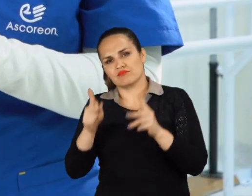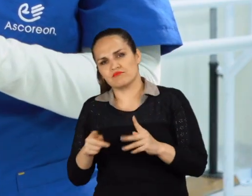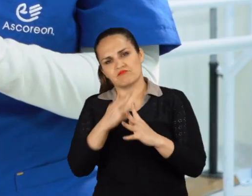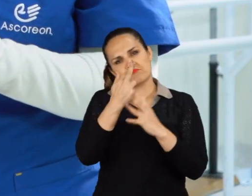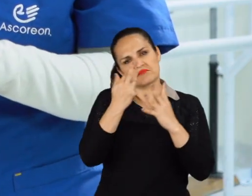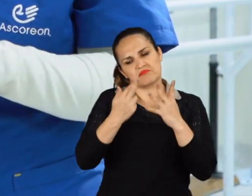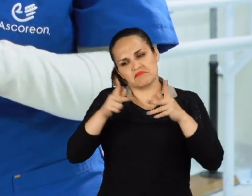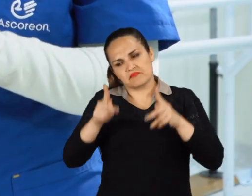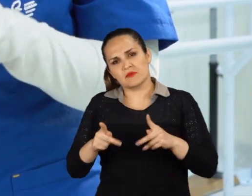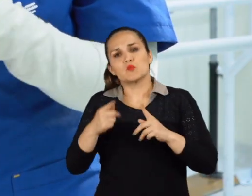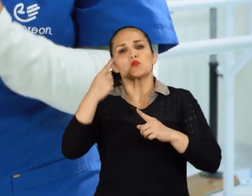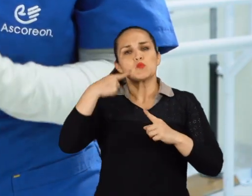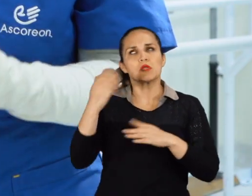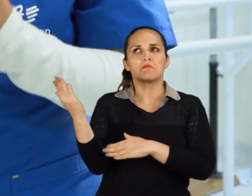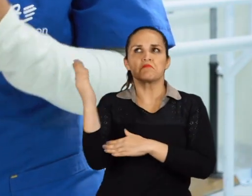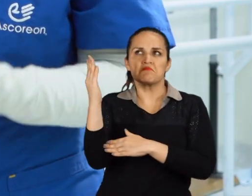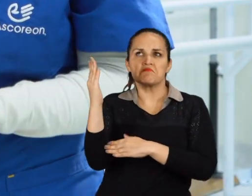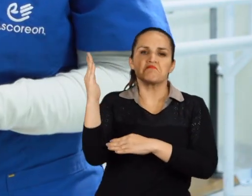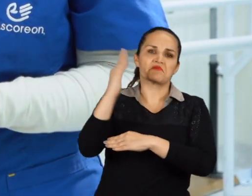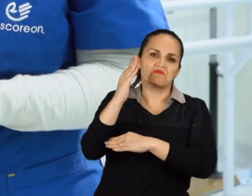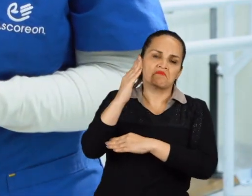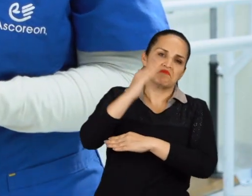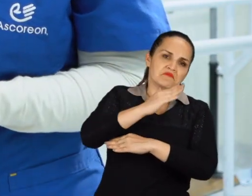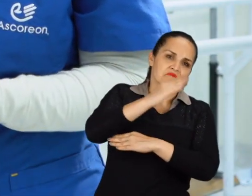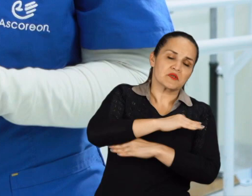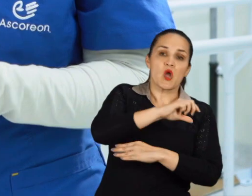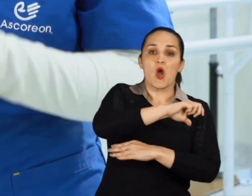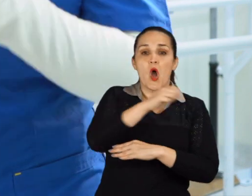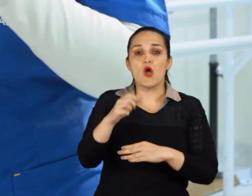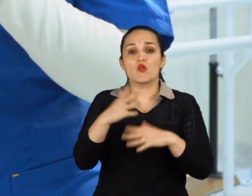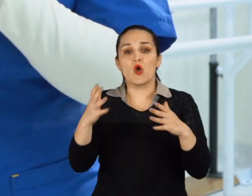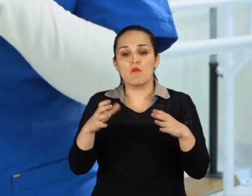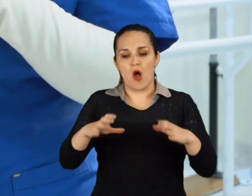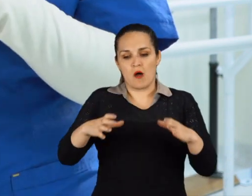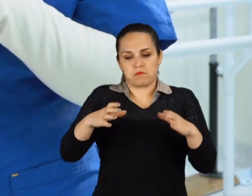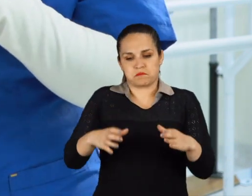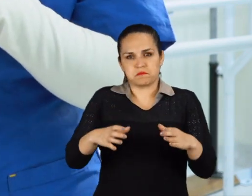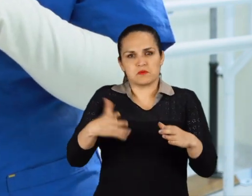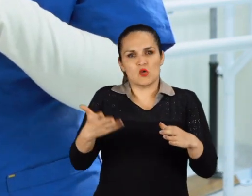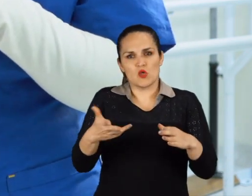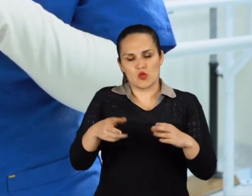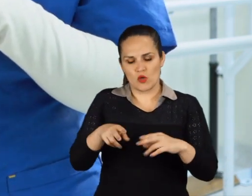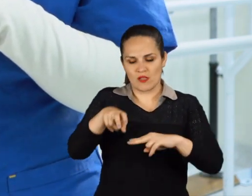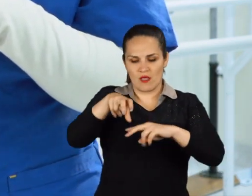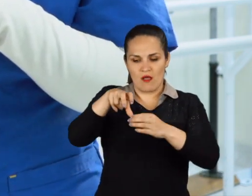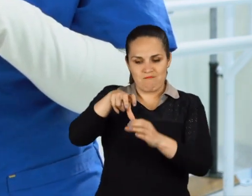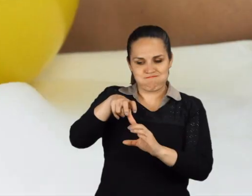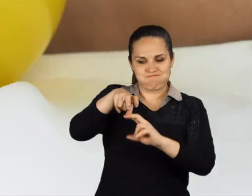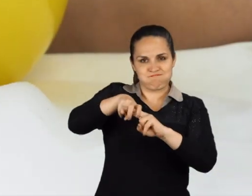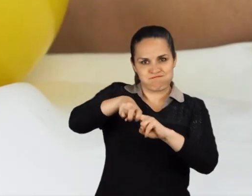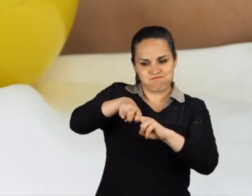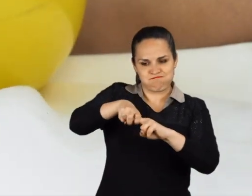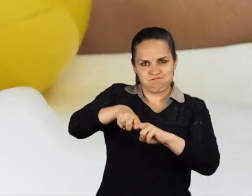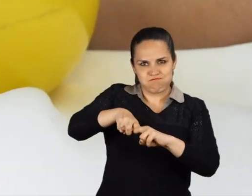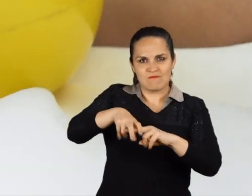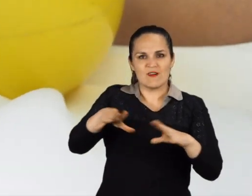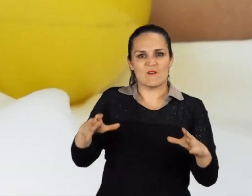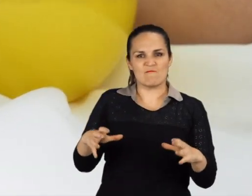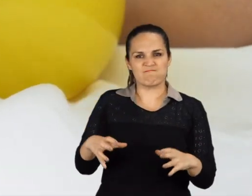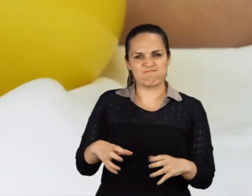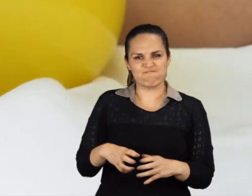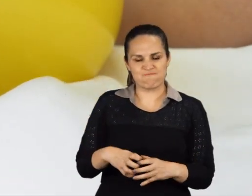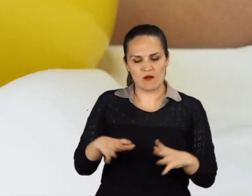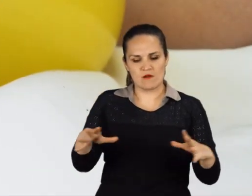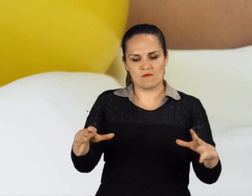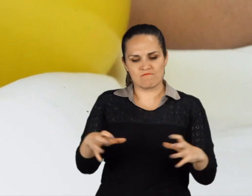repita varias veces. Podemos hacer otro ejercicio con balón, que es ponerlo debajo de la rodilla y pedirle a la paciente que espiche